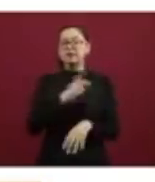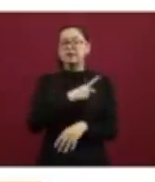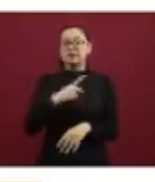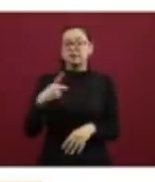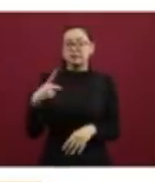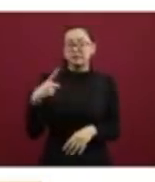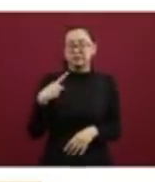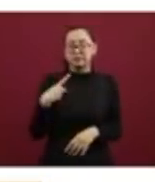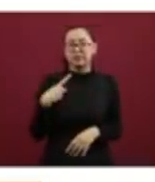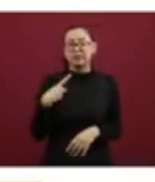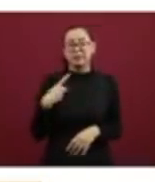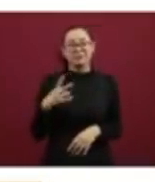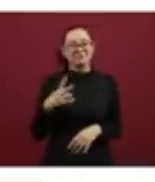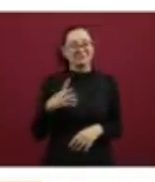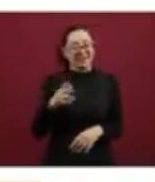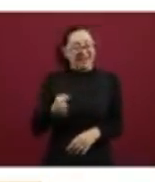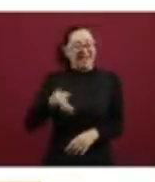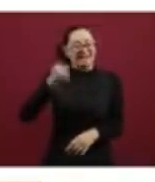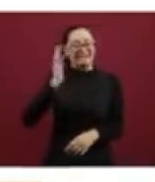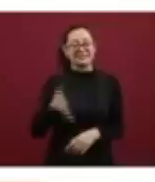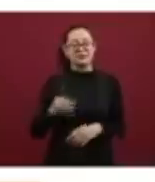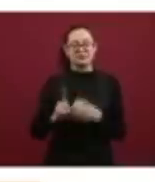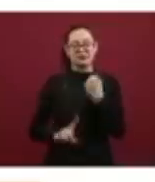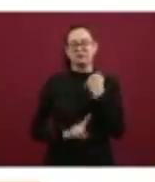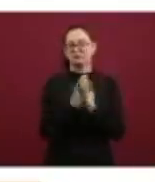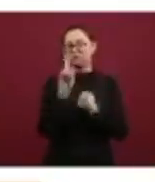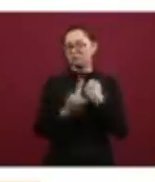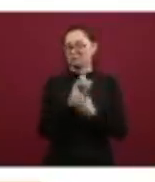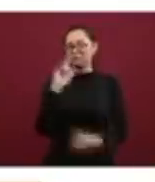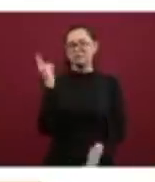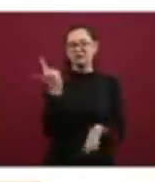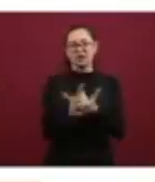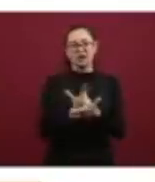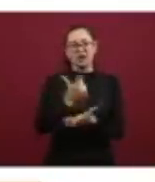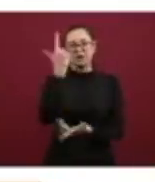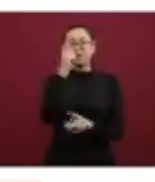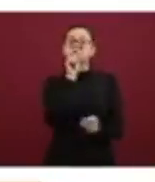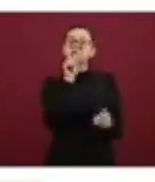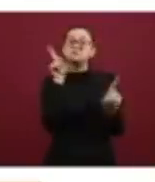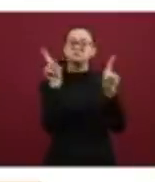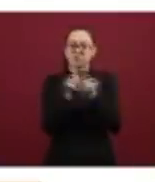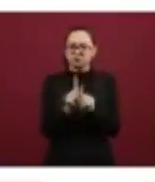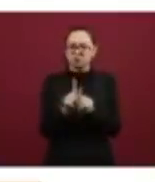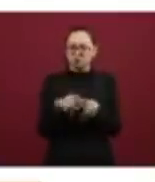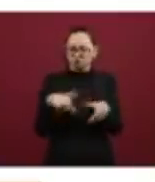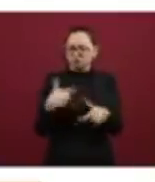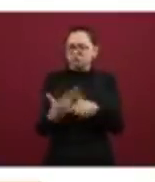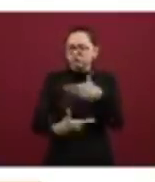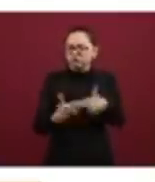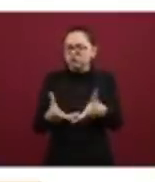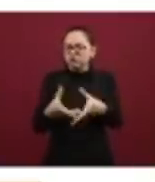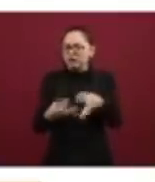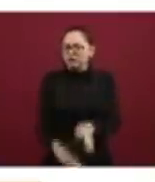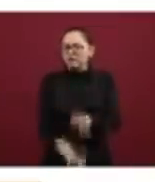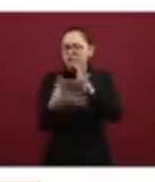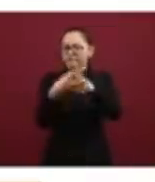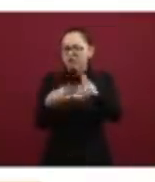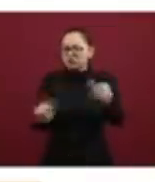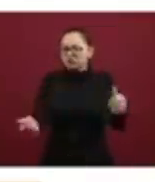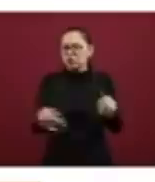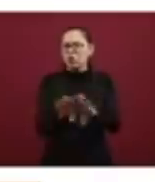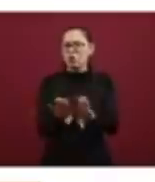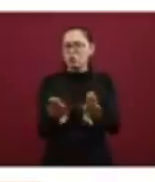la magnitud del problema, sino establecer las acciones para enfrentarlo y resolverlo, conocer lo complejo de esta